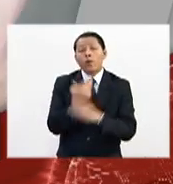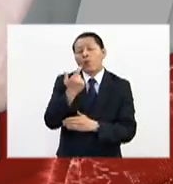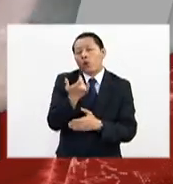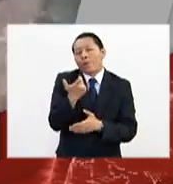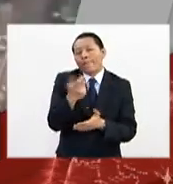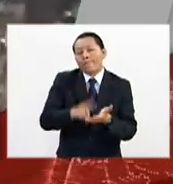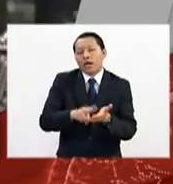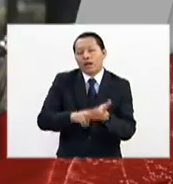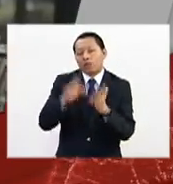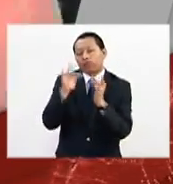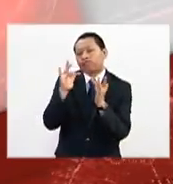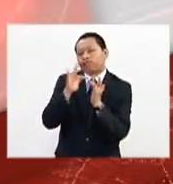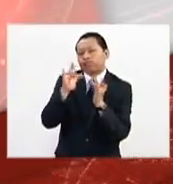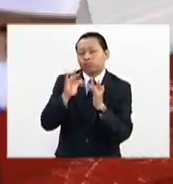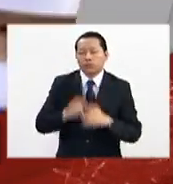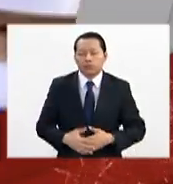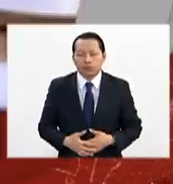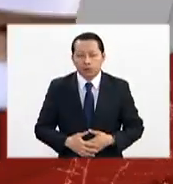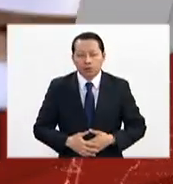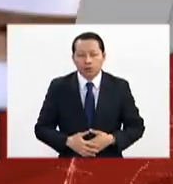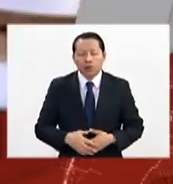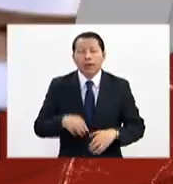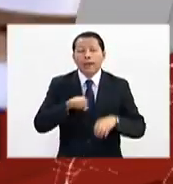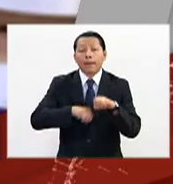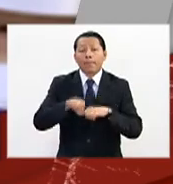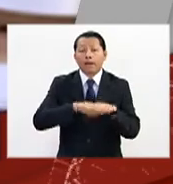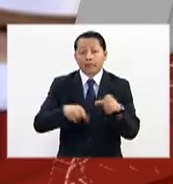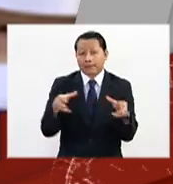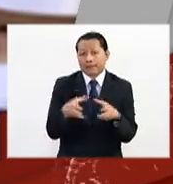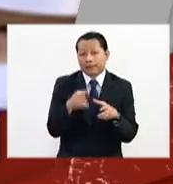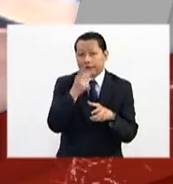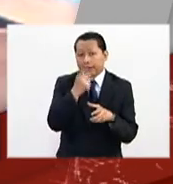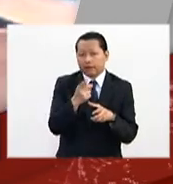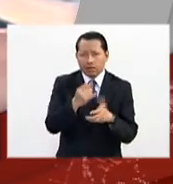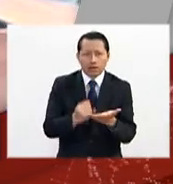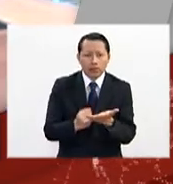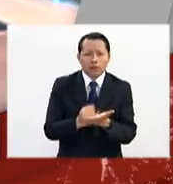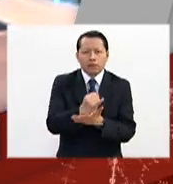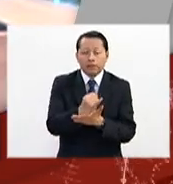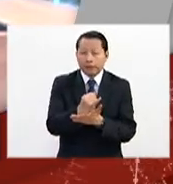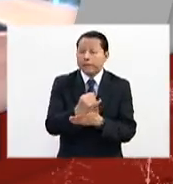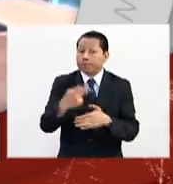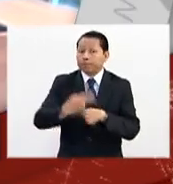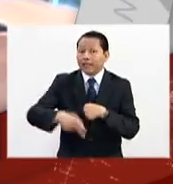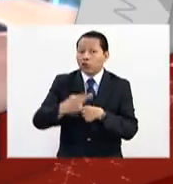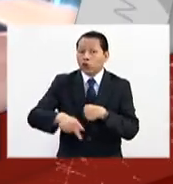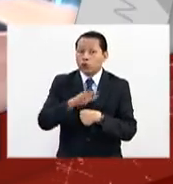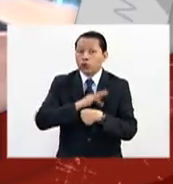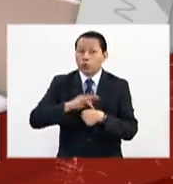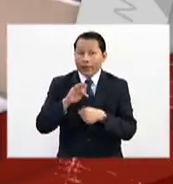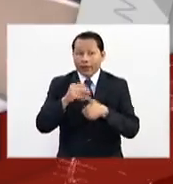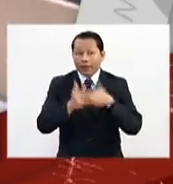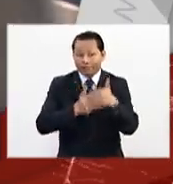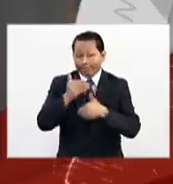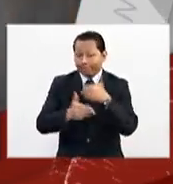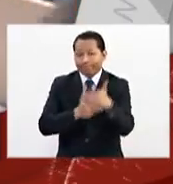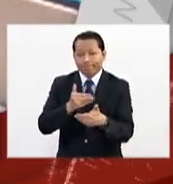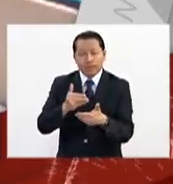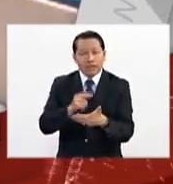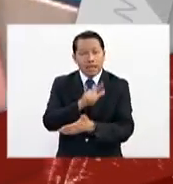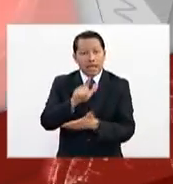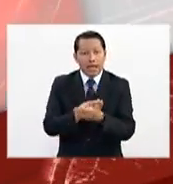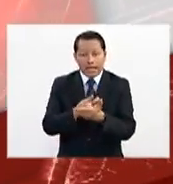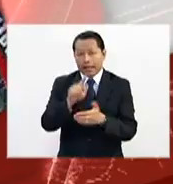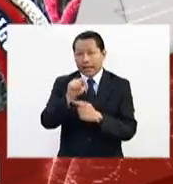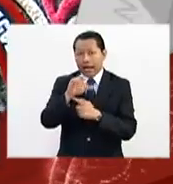de interconexión. Empresas del sector afirman que esta decisión pone en riesgo los avances en la reforma de